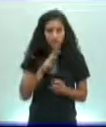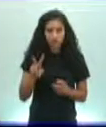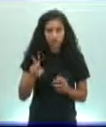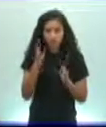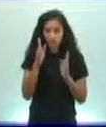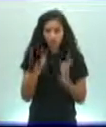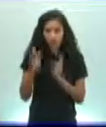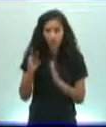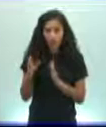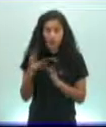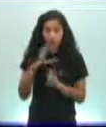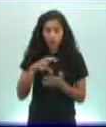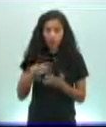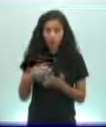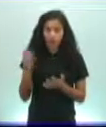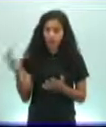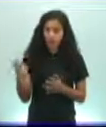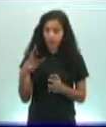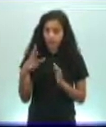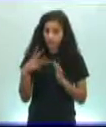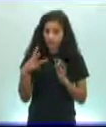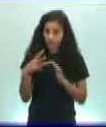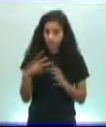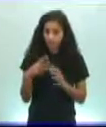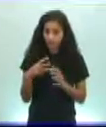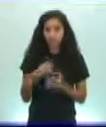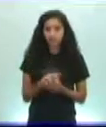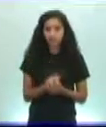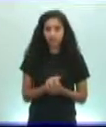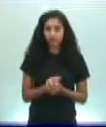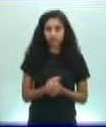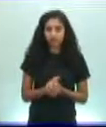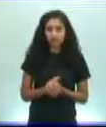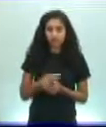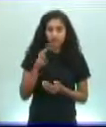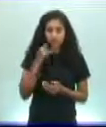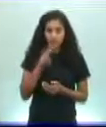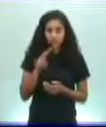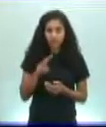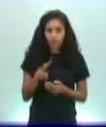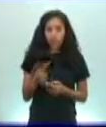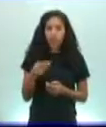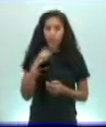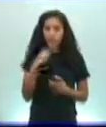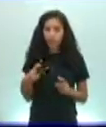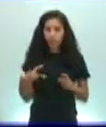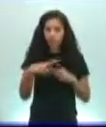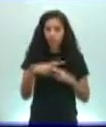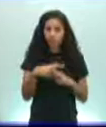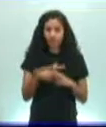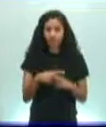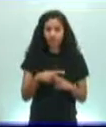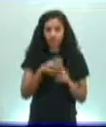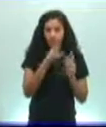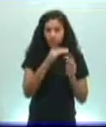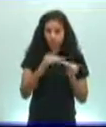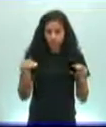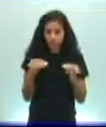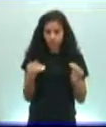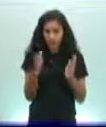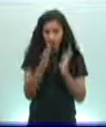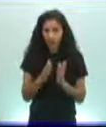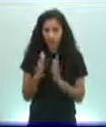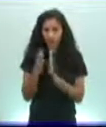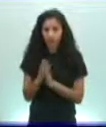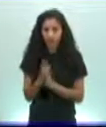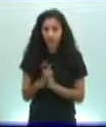donde aparece la tercera cifra. Tercero, se determina en la intersección de la fila y columna la